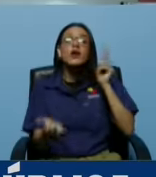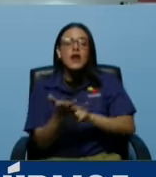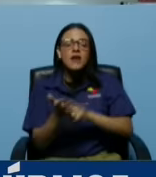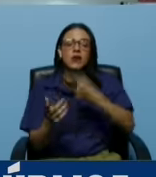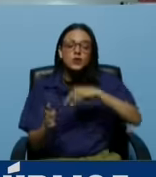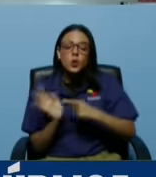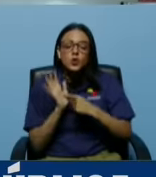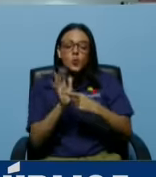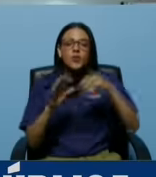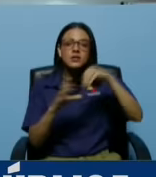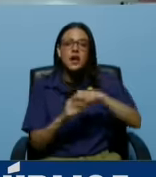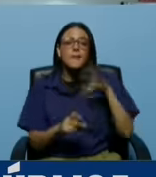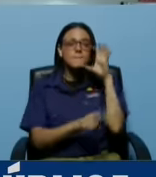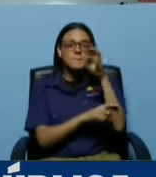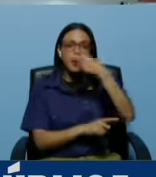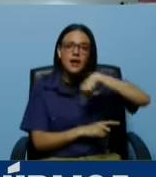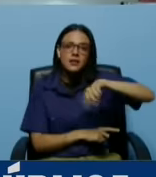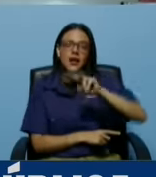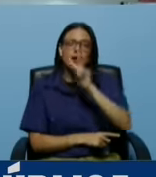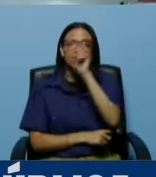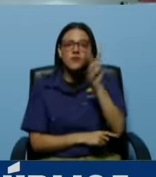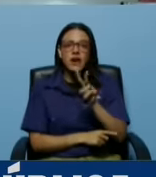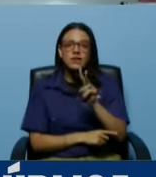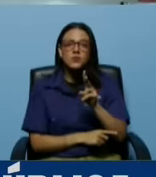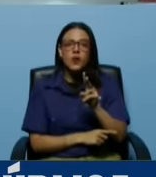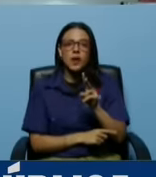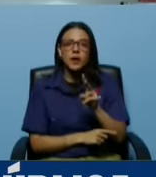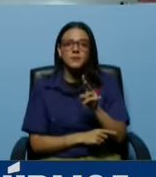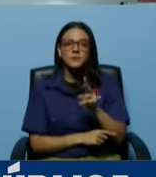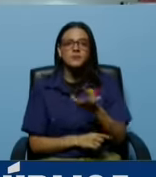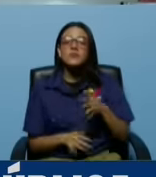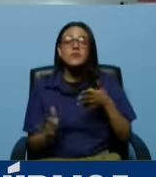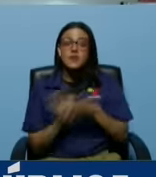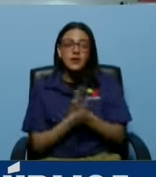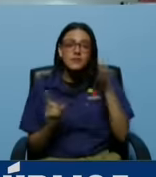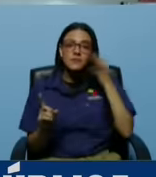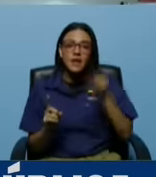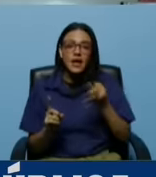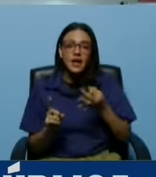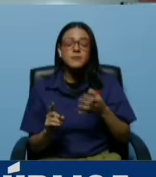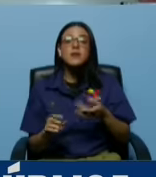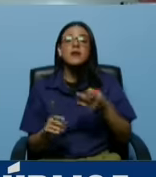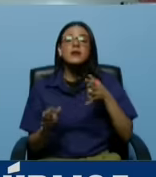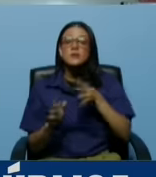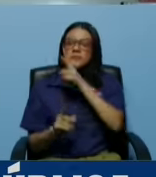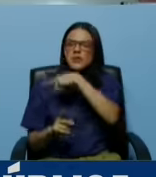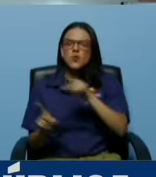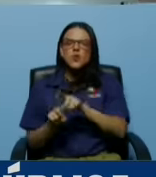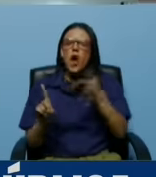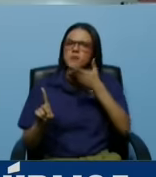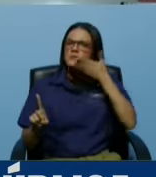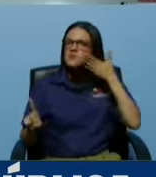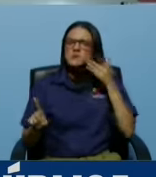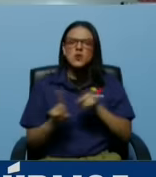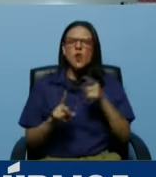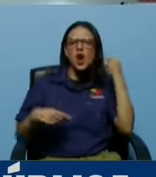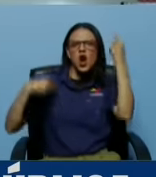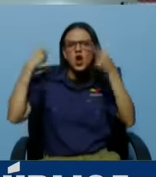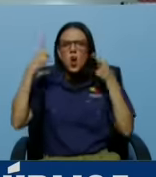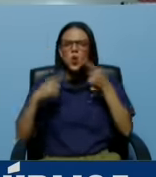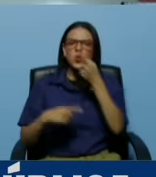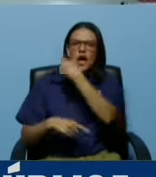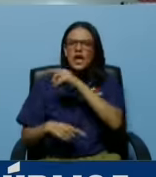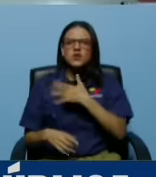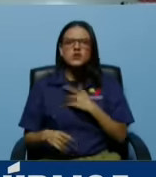sufrido nuestra patria, producto de la soberbia, la locura, la demencia de una